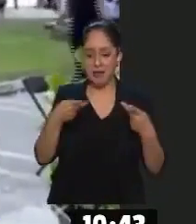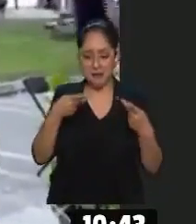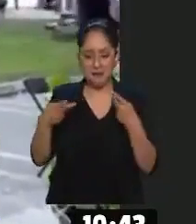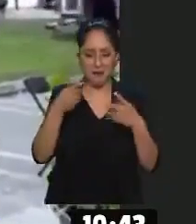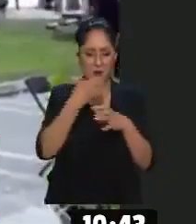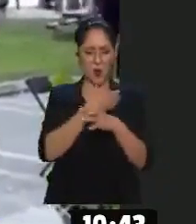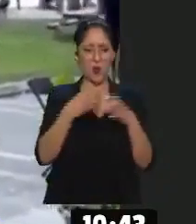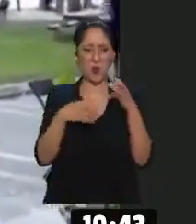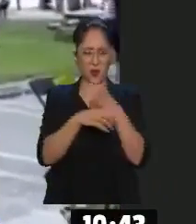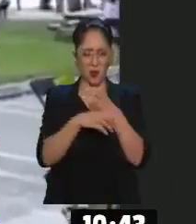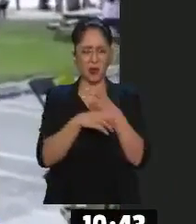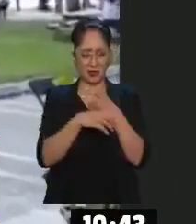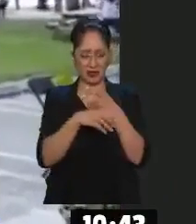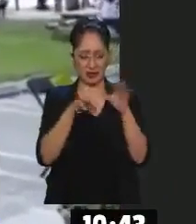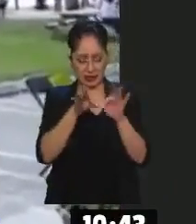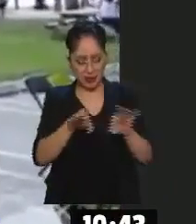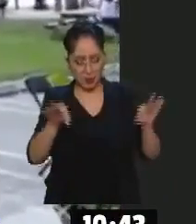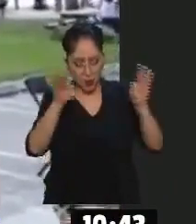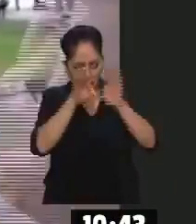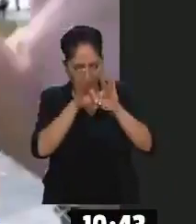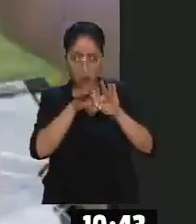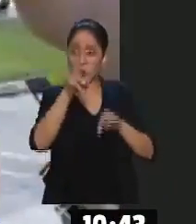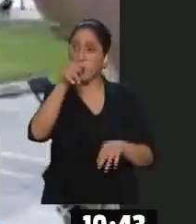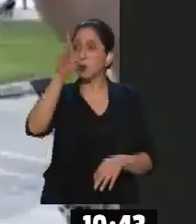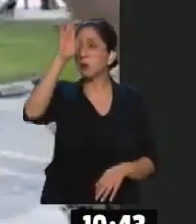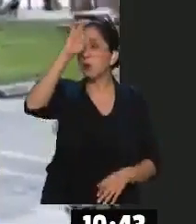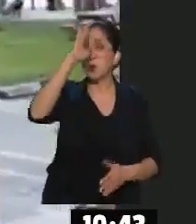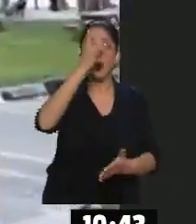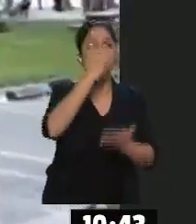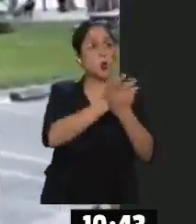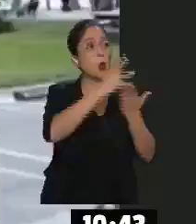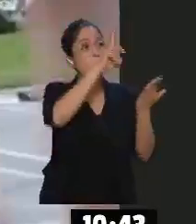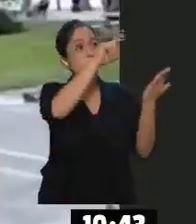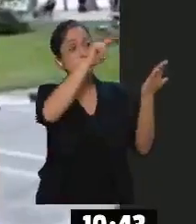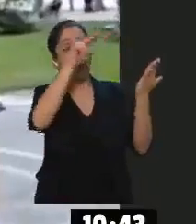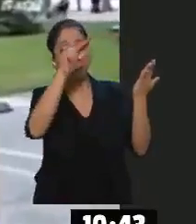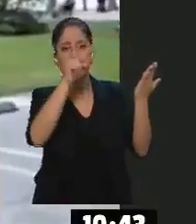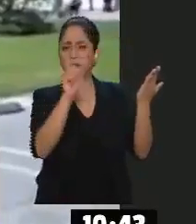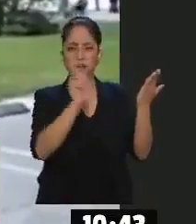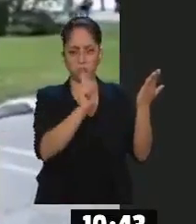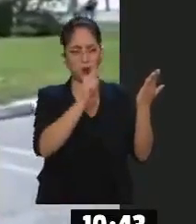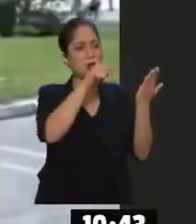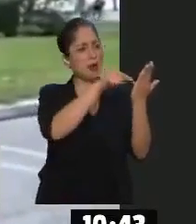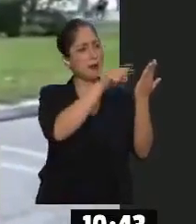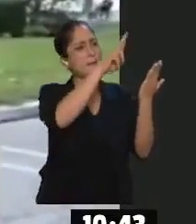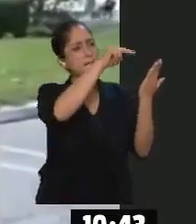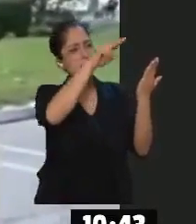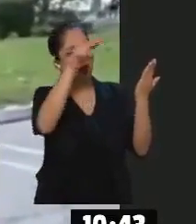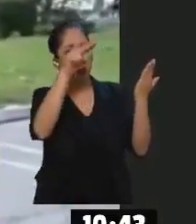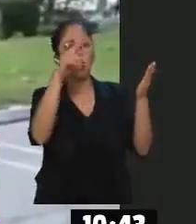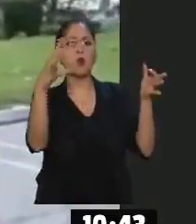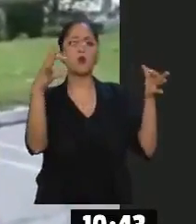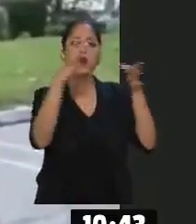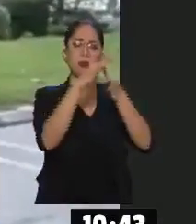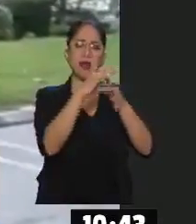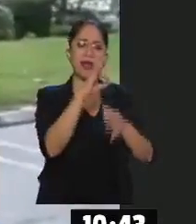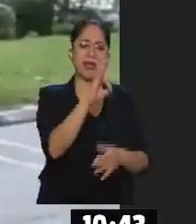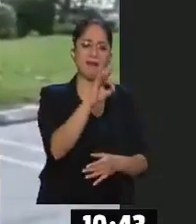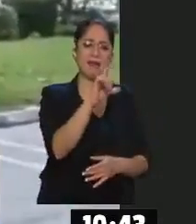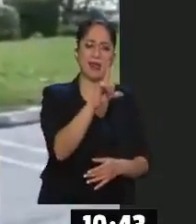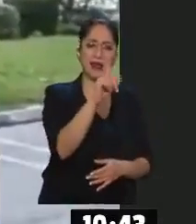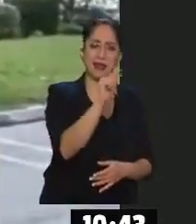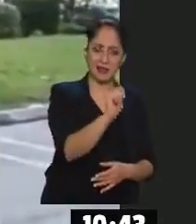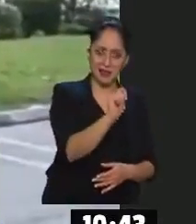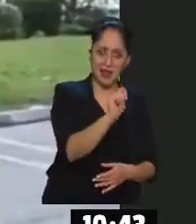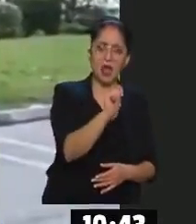O sea, en el caso particular conmigo, yo tengo la facilidad de tener la pintura física con el famoso NFT o el token no fungible,